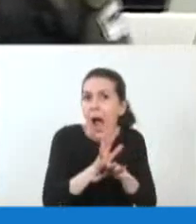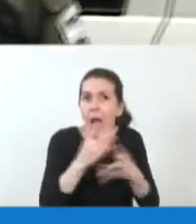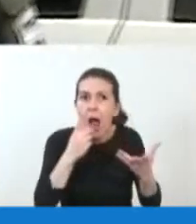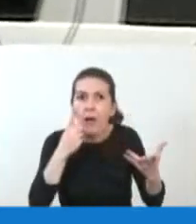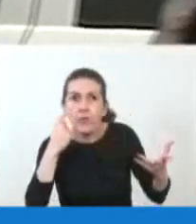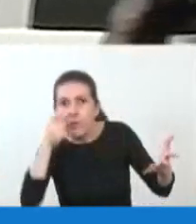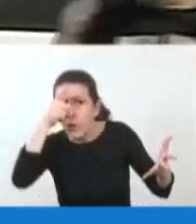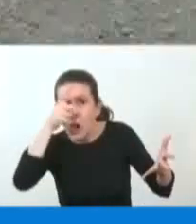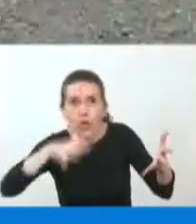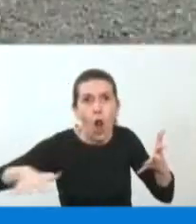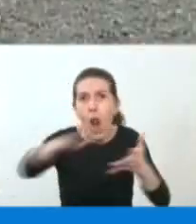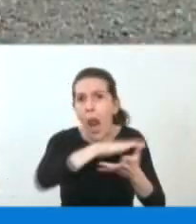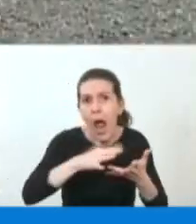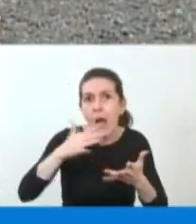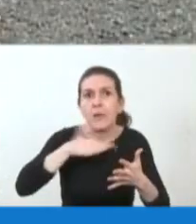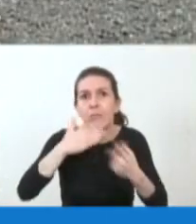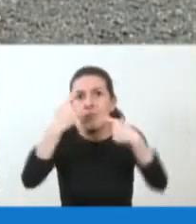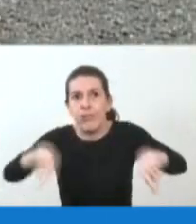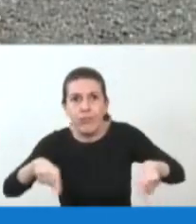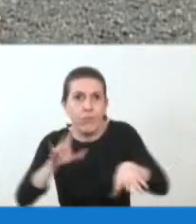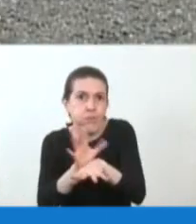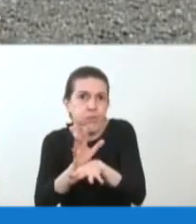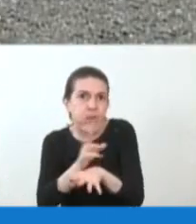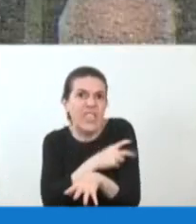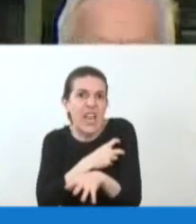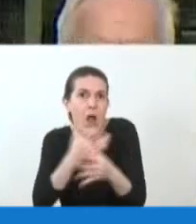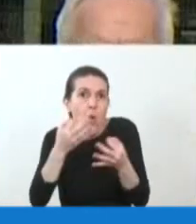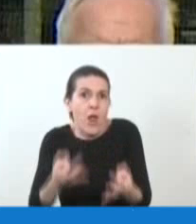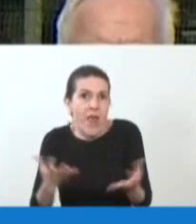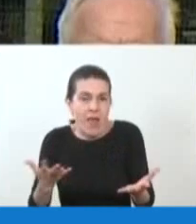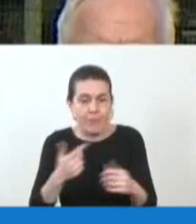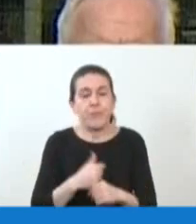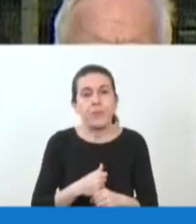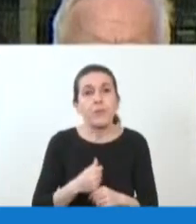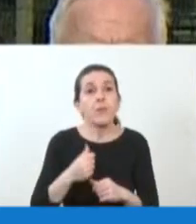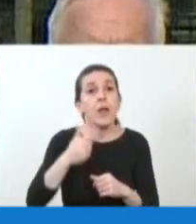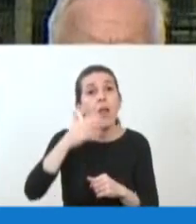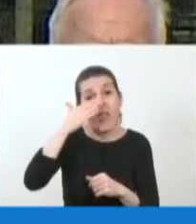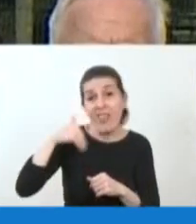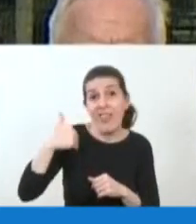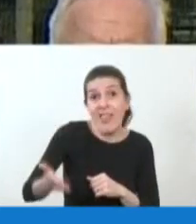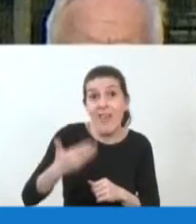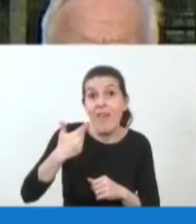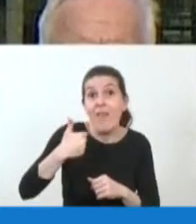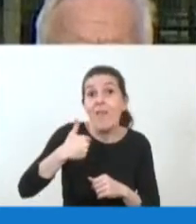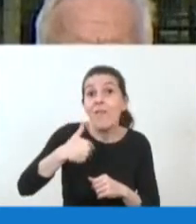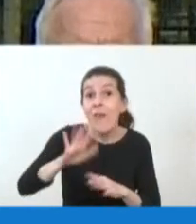inseguridad luego se va a avanzar